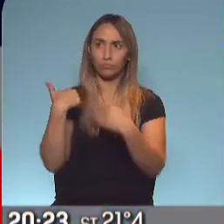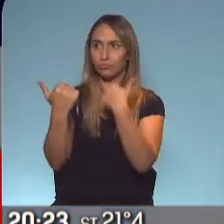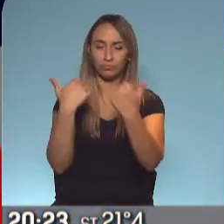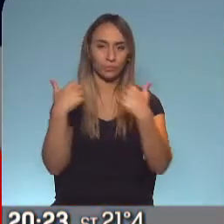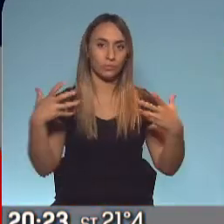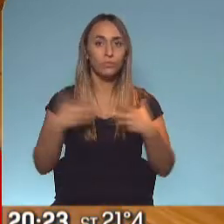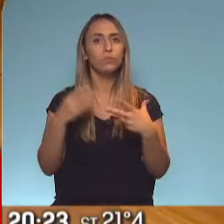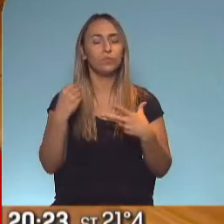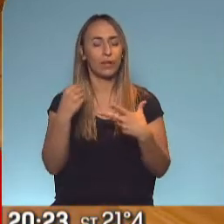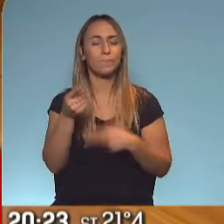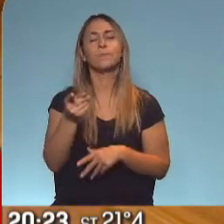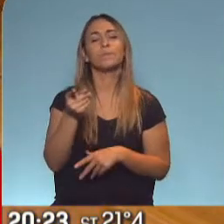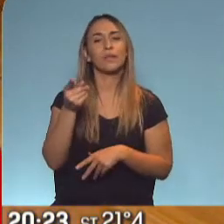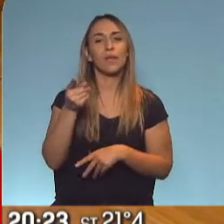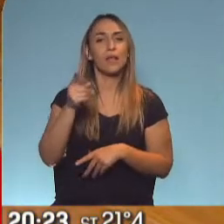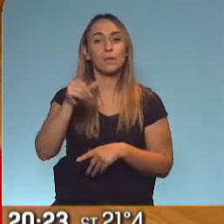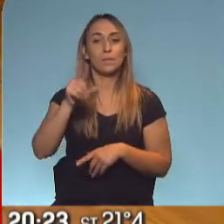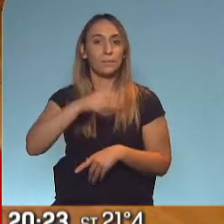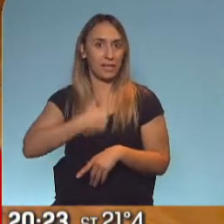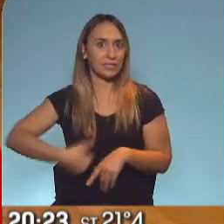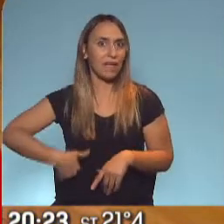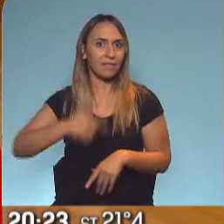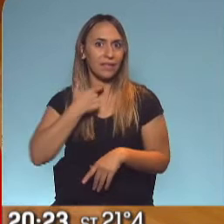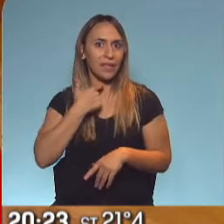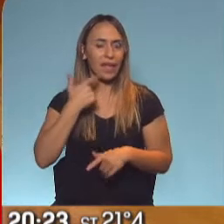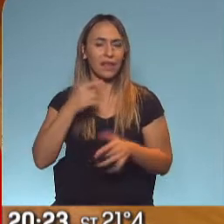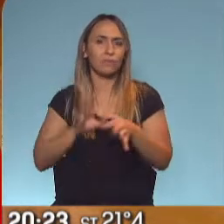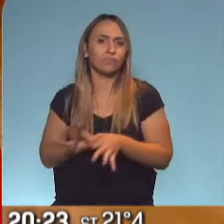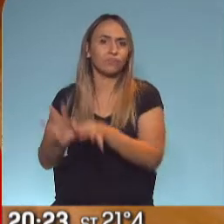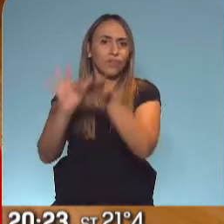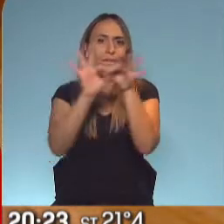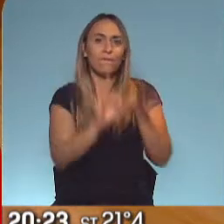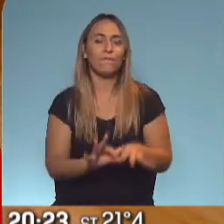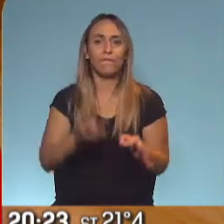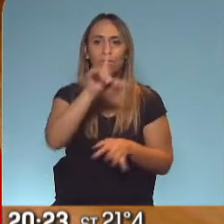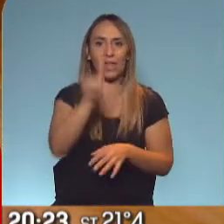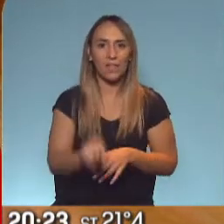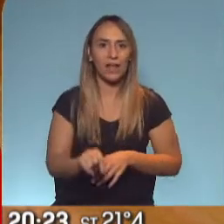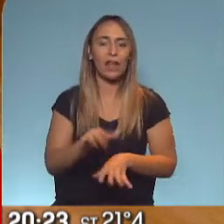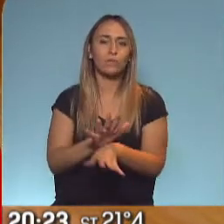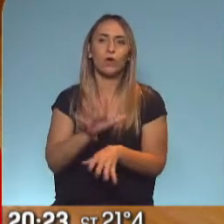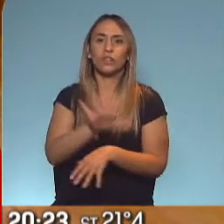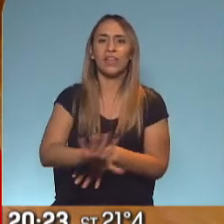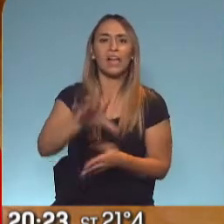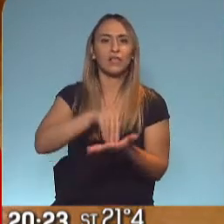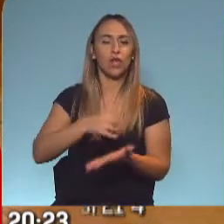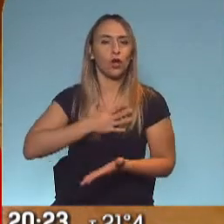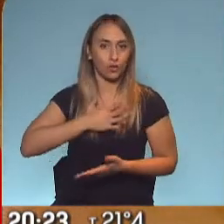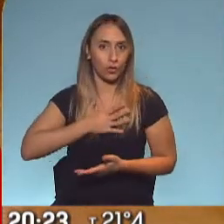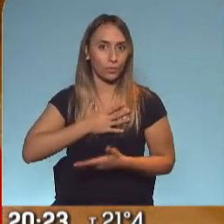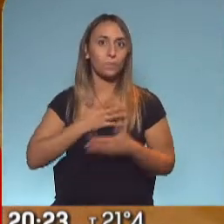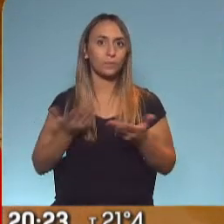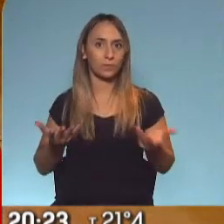presidente quería darle un sentido también de federalismo y de territorio, ¿no? Y le contaba a